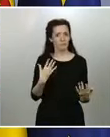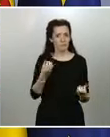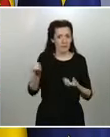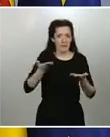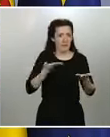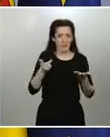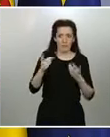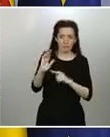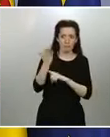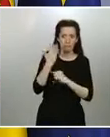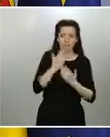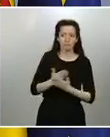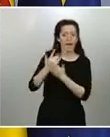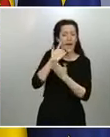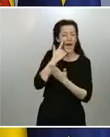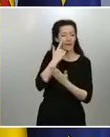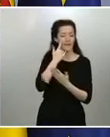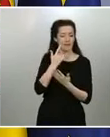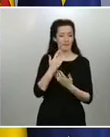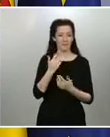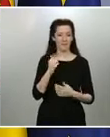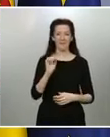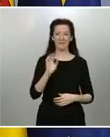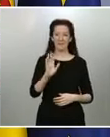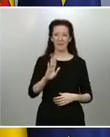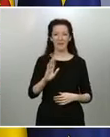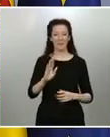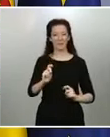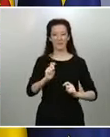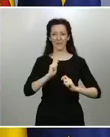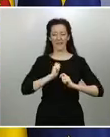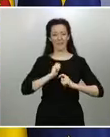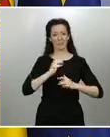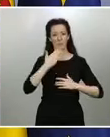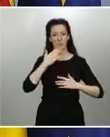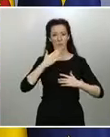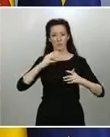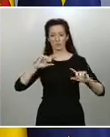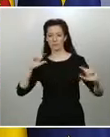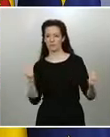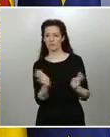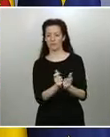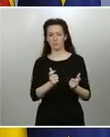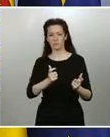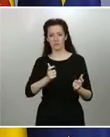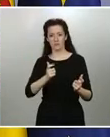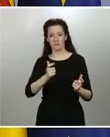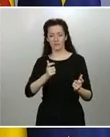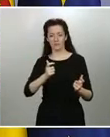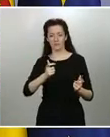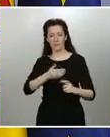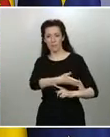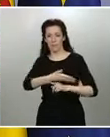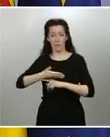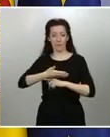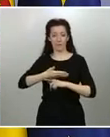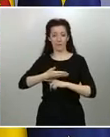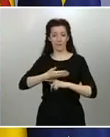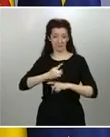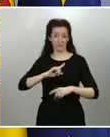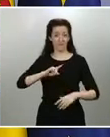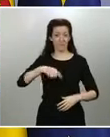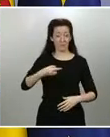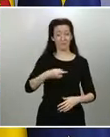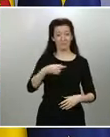acorralar a un gobierno para que al final sean los ciudadanos los que apaguen los que terminen pagando las consecuencias de ese